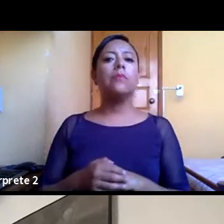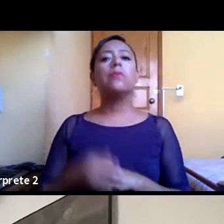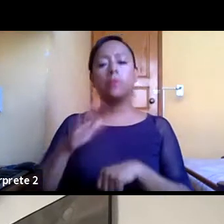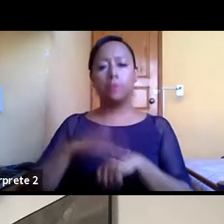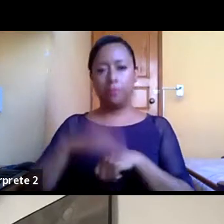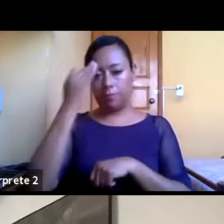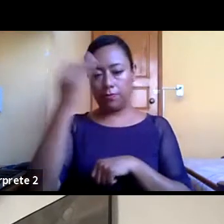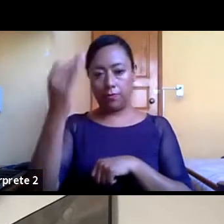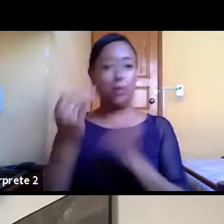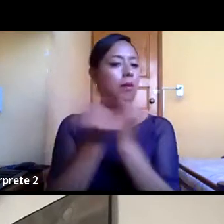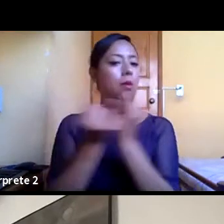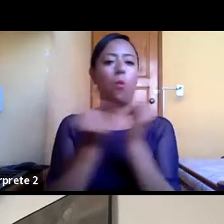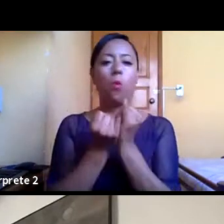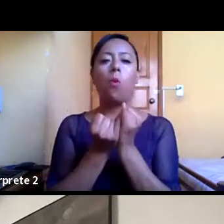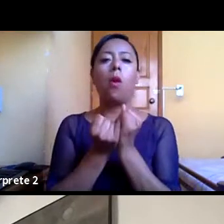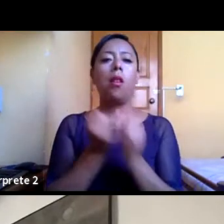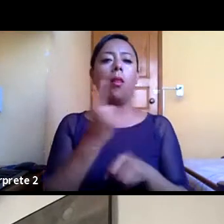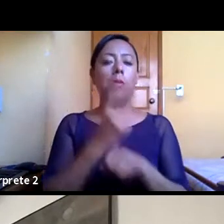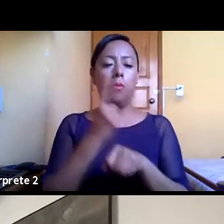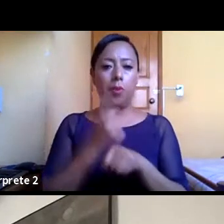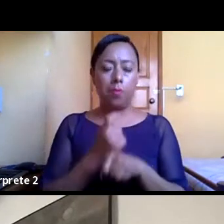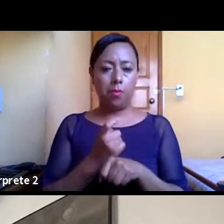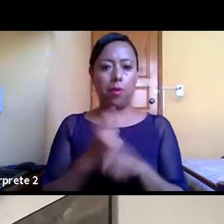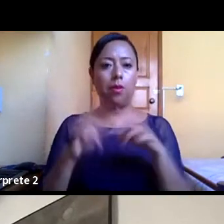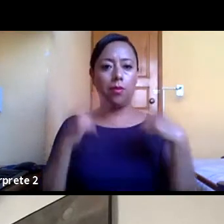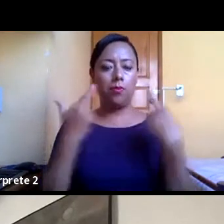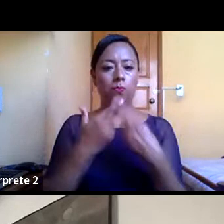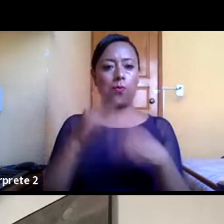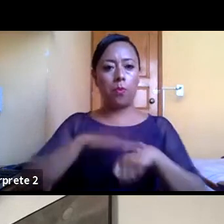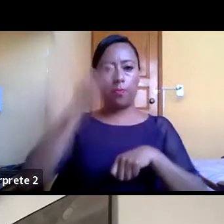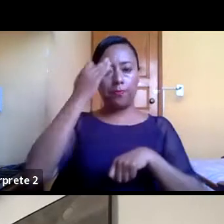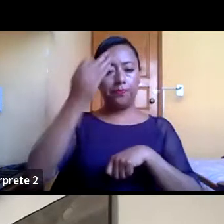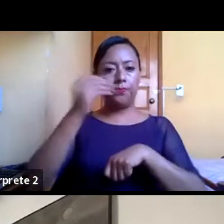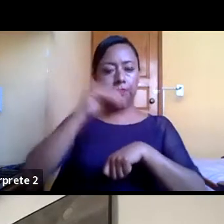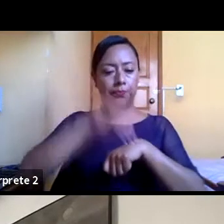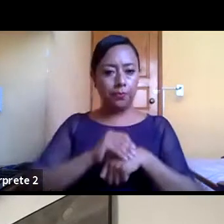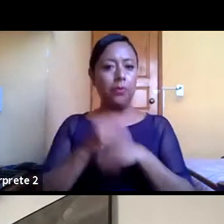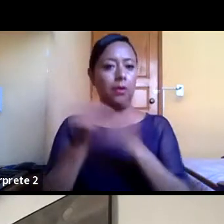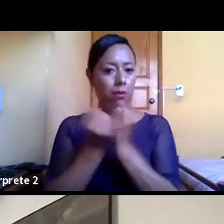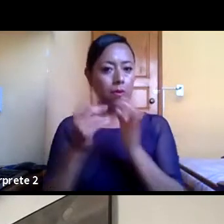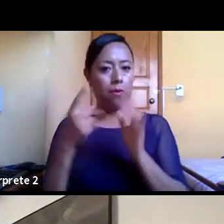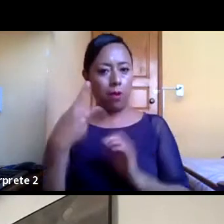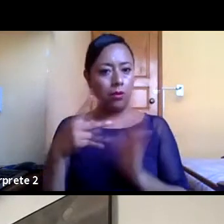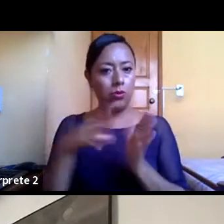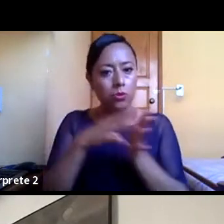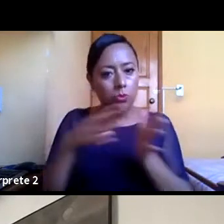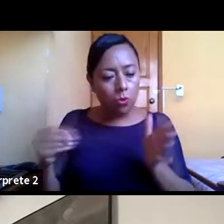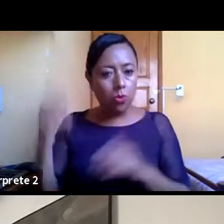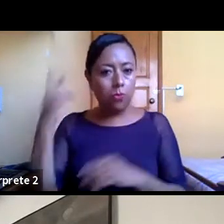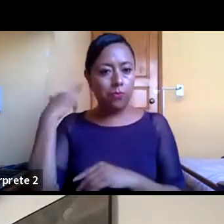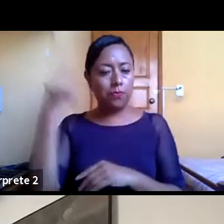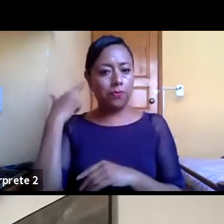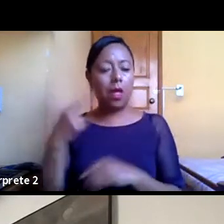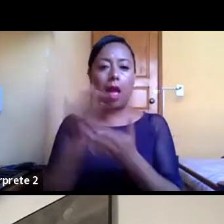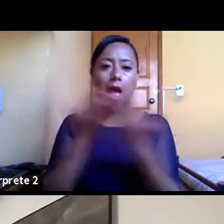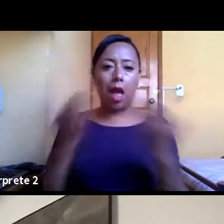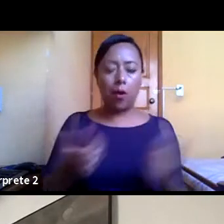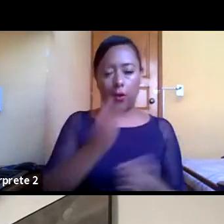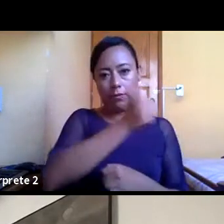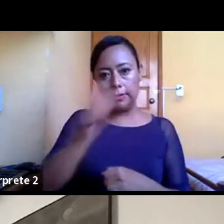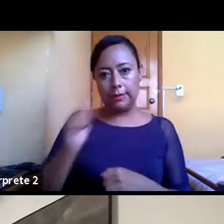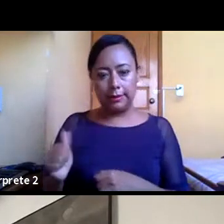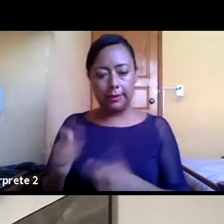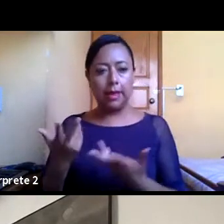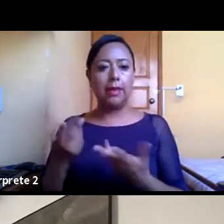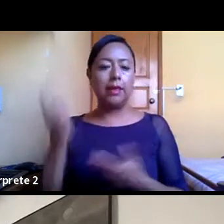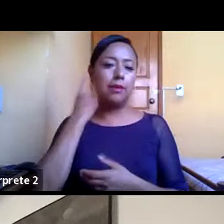sesión extraordinaria y su versión estenográfica, para lo cual mencionaré a cada una de las y los diputados integrantes de la comisión para que sirvan mencionar